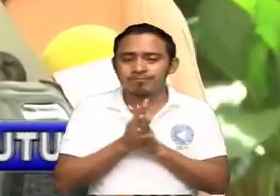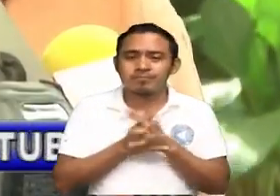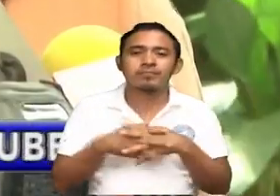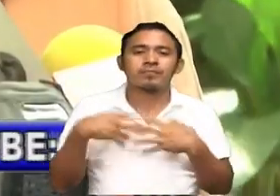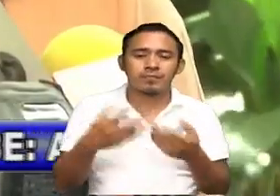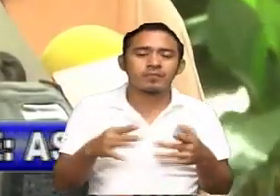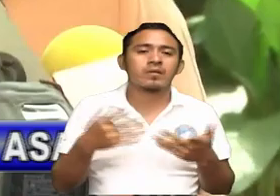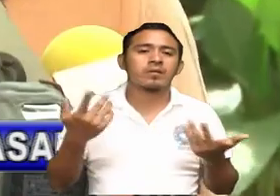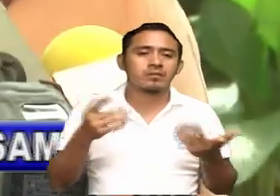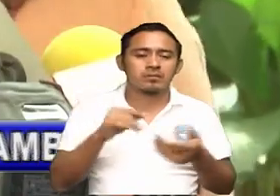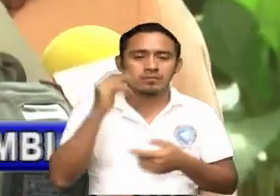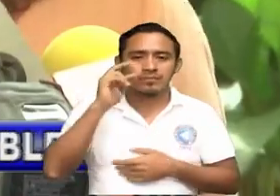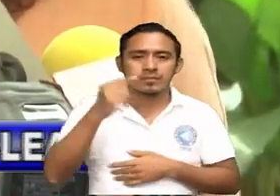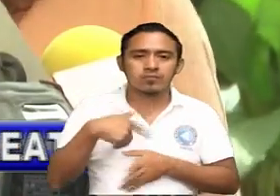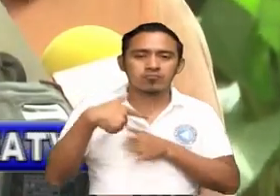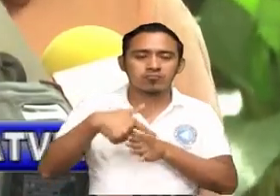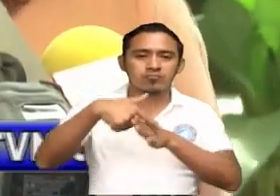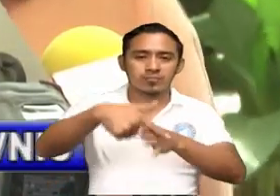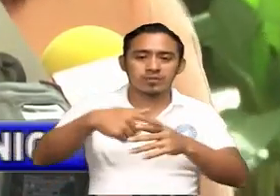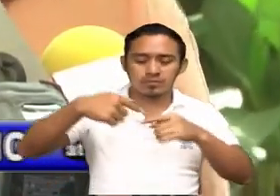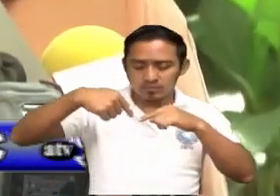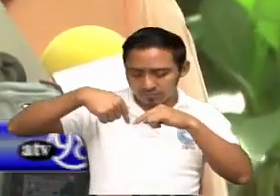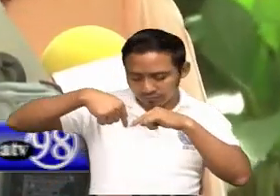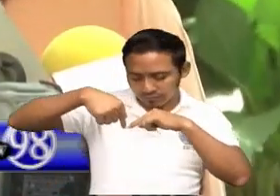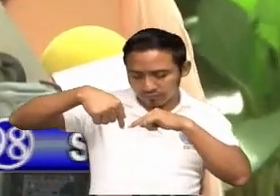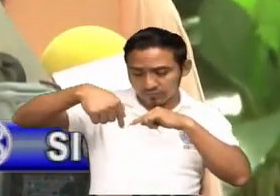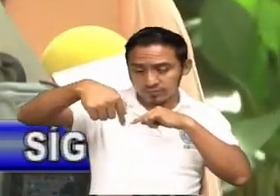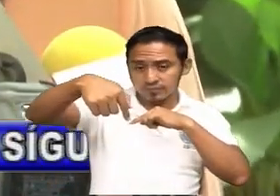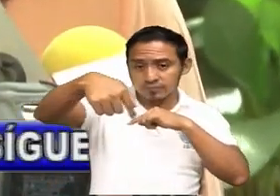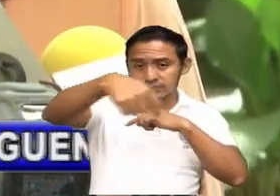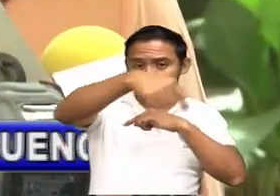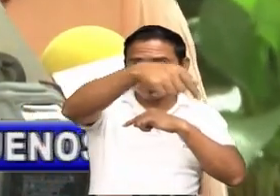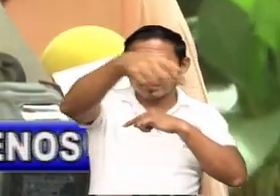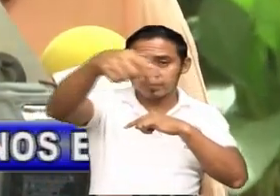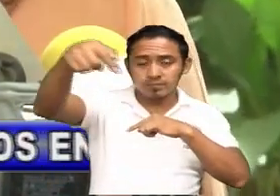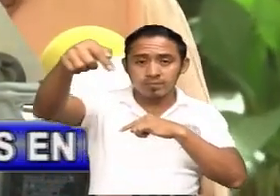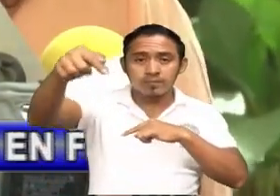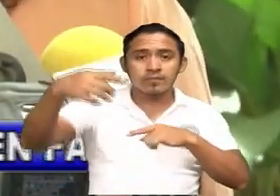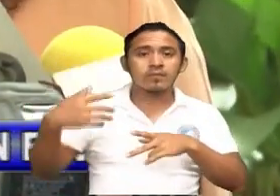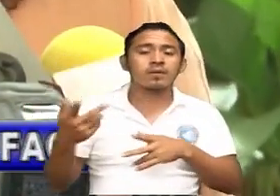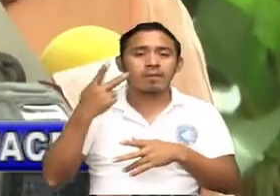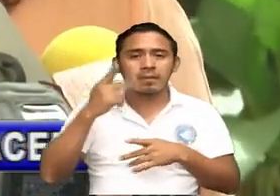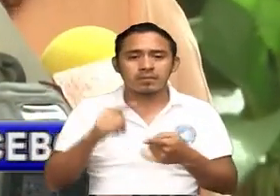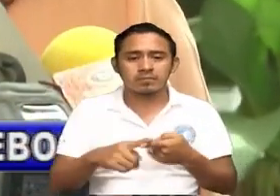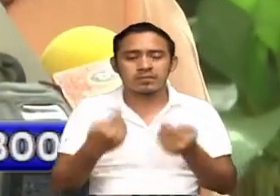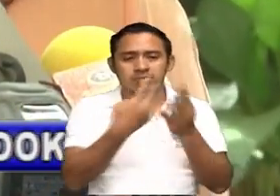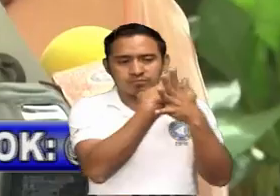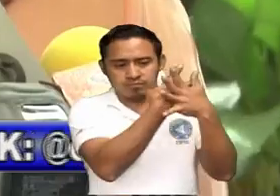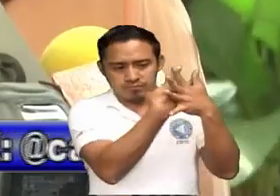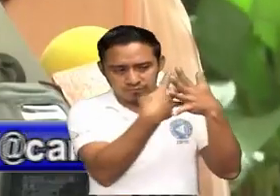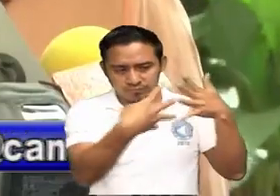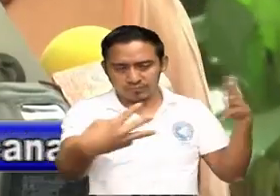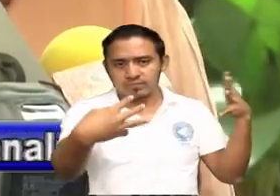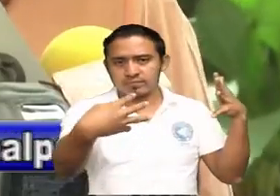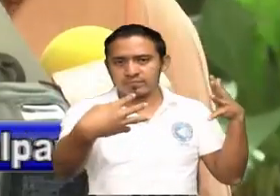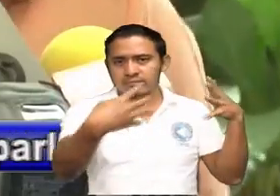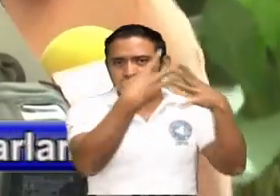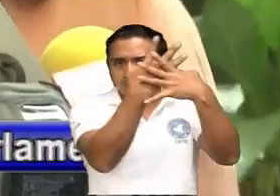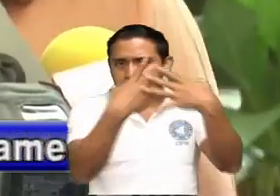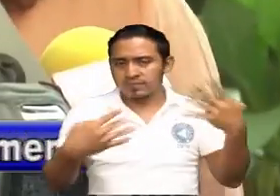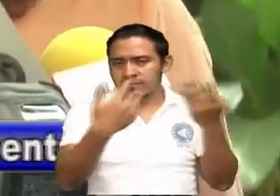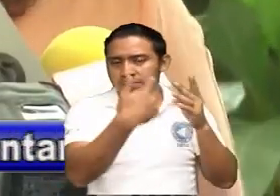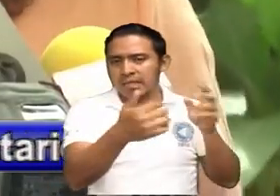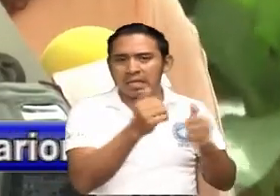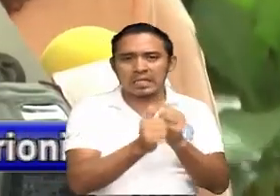de este desfile. En todo el recorrido que hace el desfile hípico van a haber mallas de protección para que no